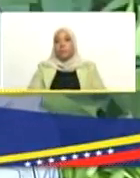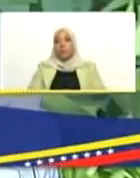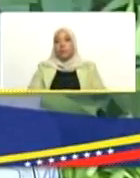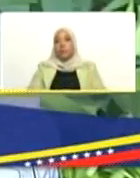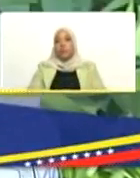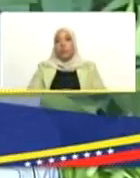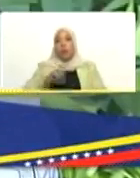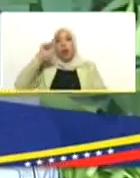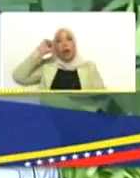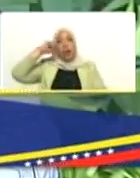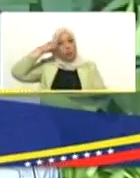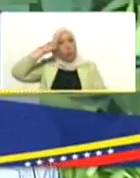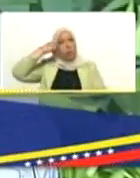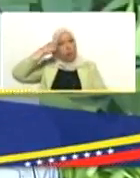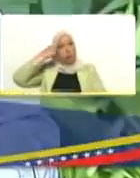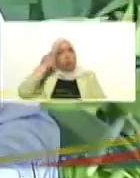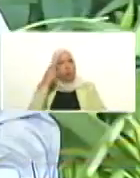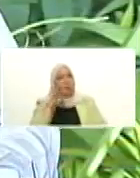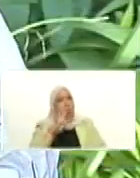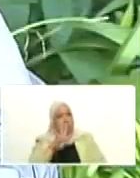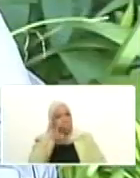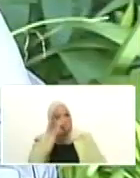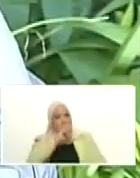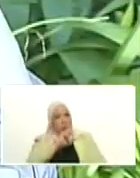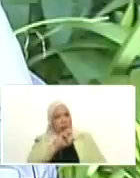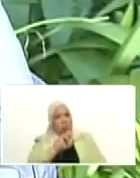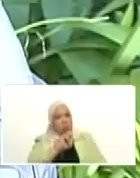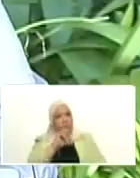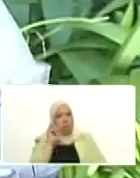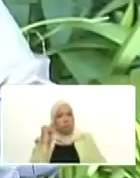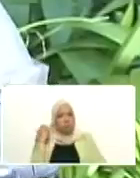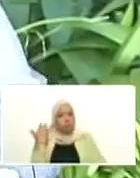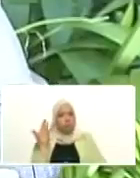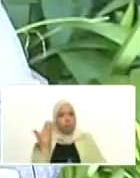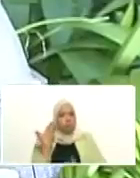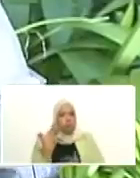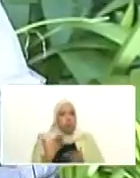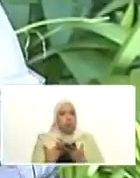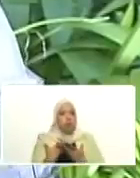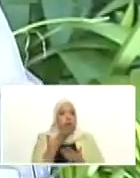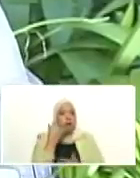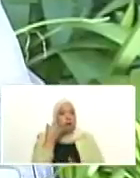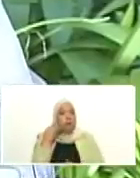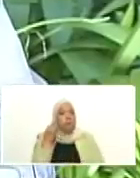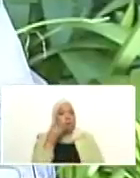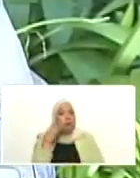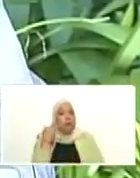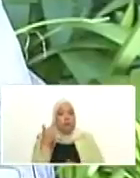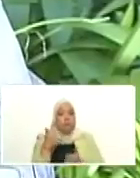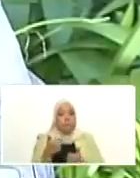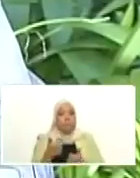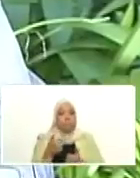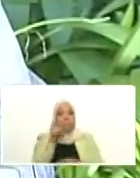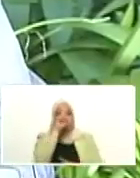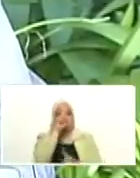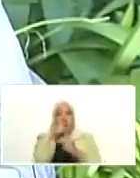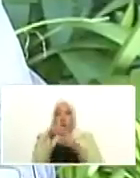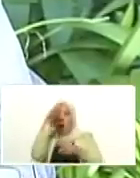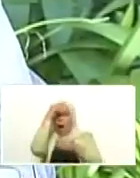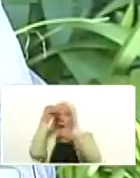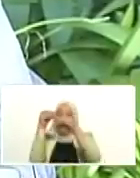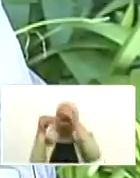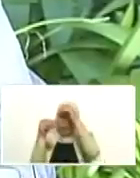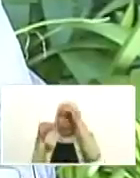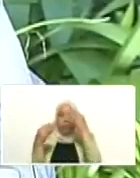Vamos a recordar estos 4 años. Hemos ganado en experiencia, hemos ganado en